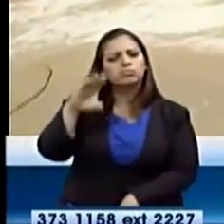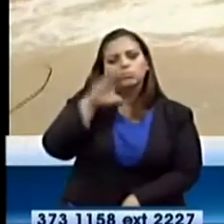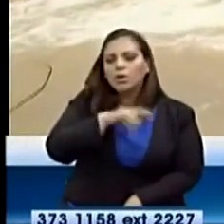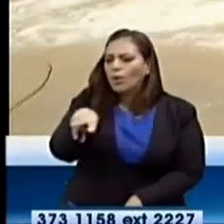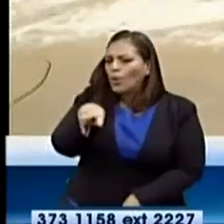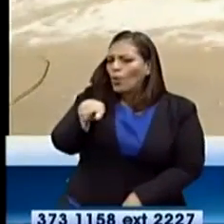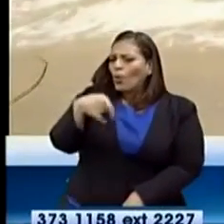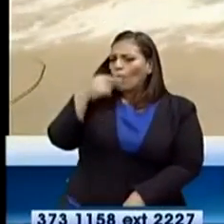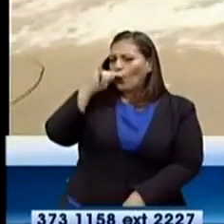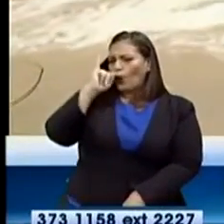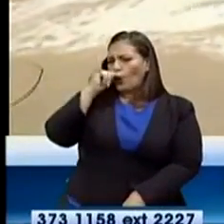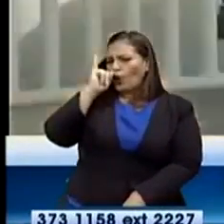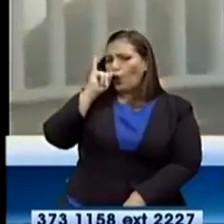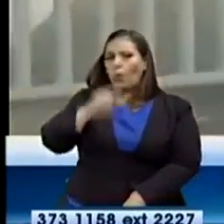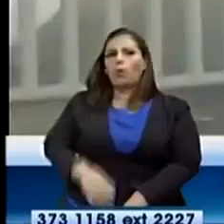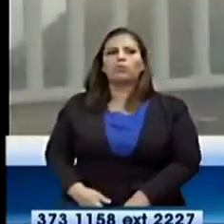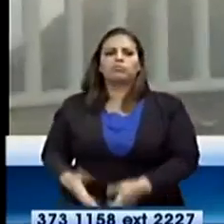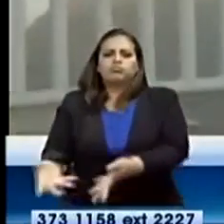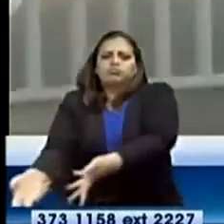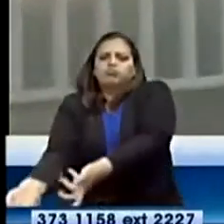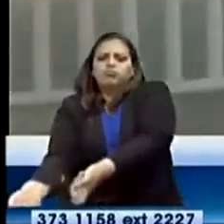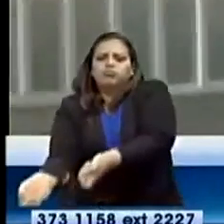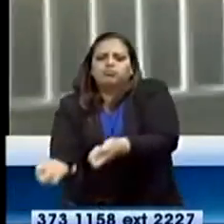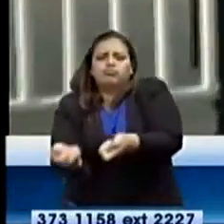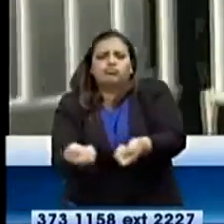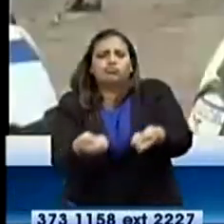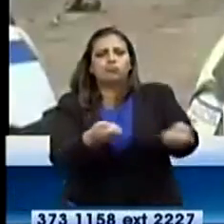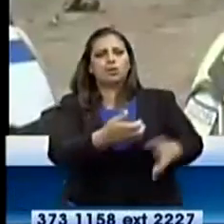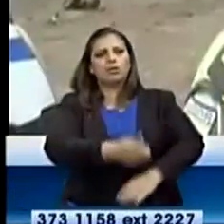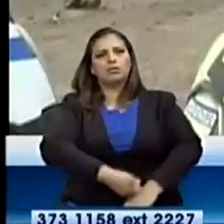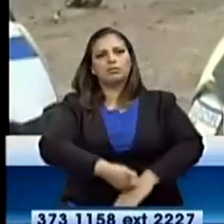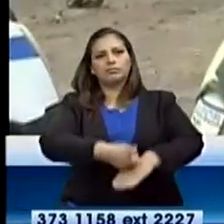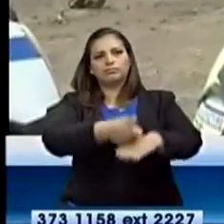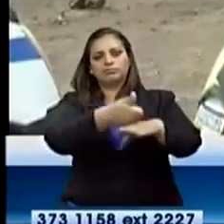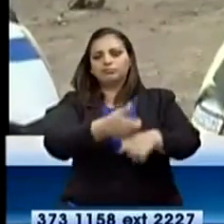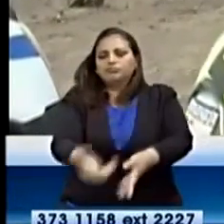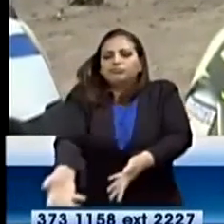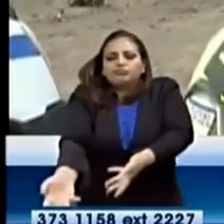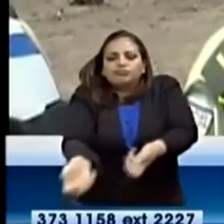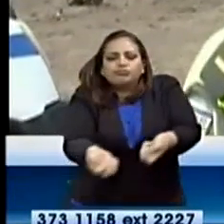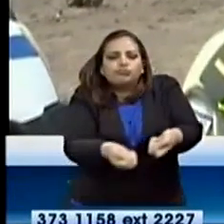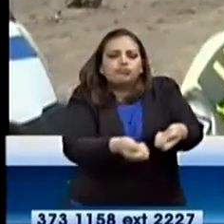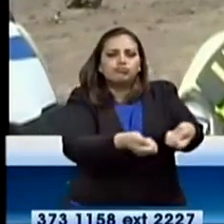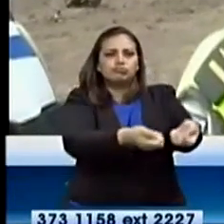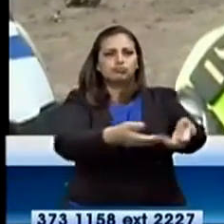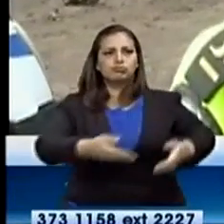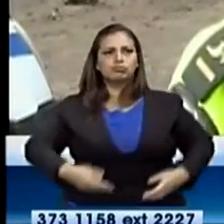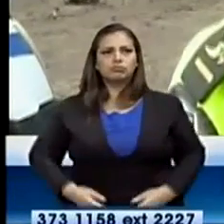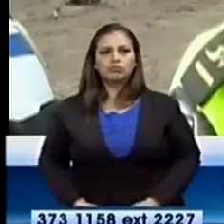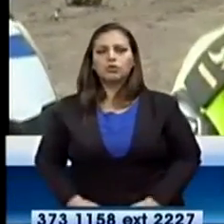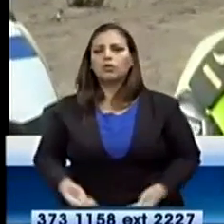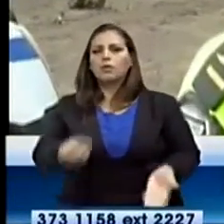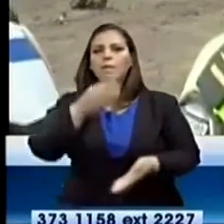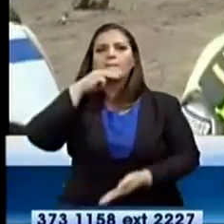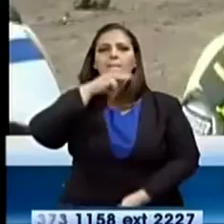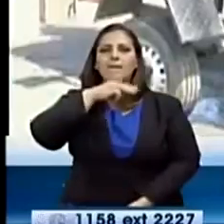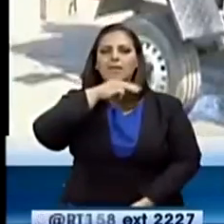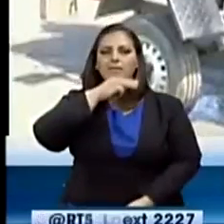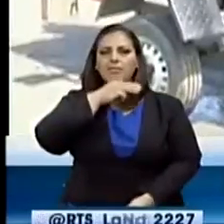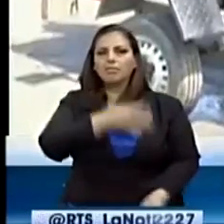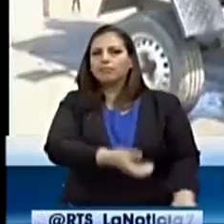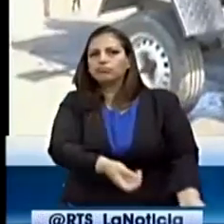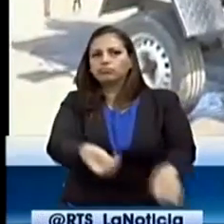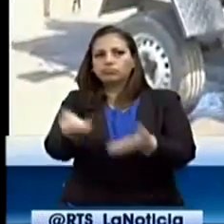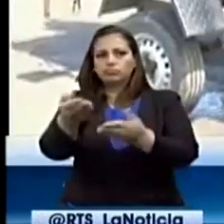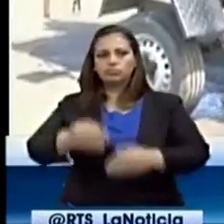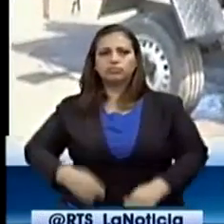y trasladado a la morgue de Manta, informaron las autoridades. Era un poco más certera la situación de que el niño había caído al río.